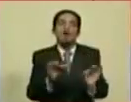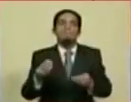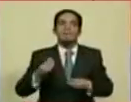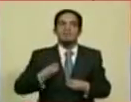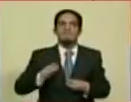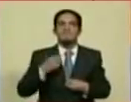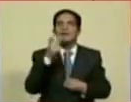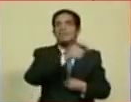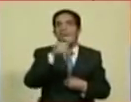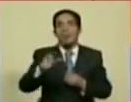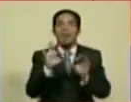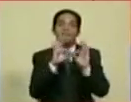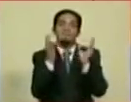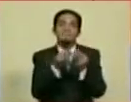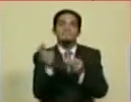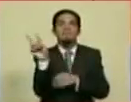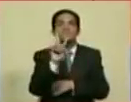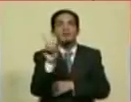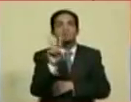familia venezolana.